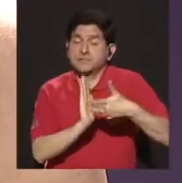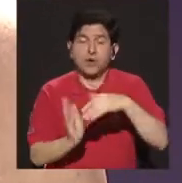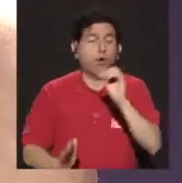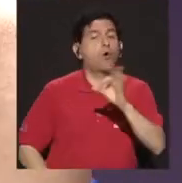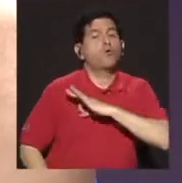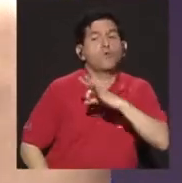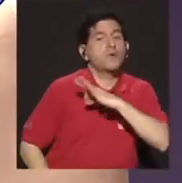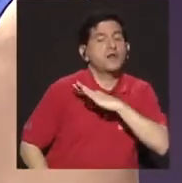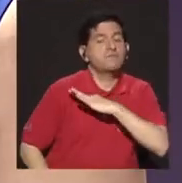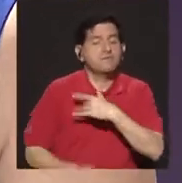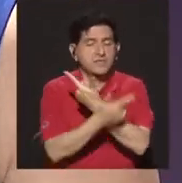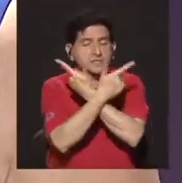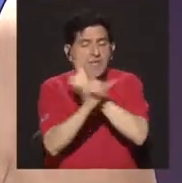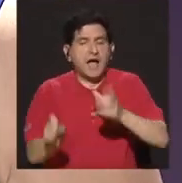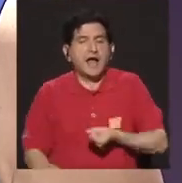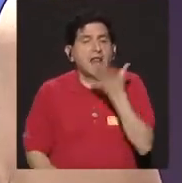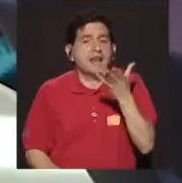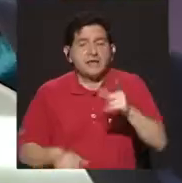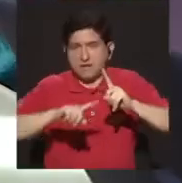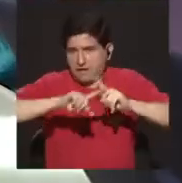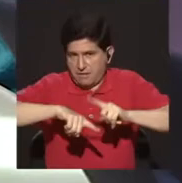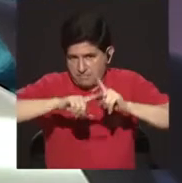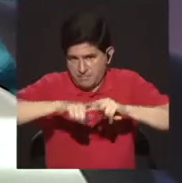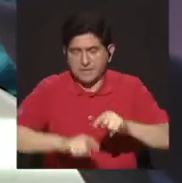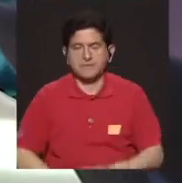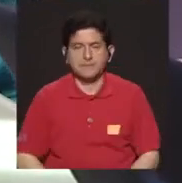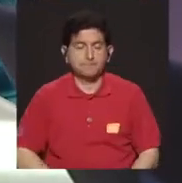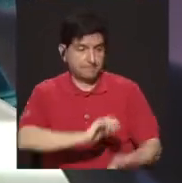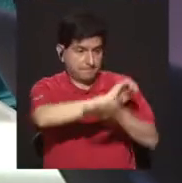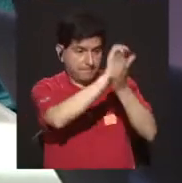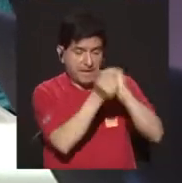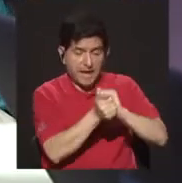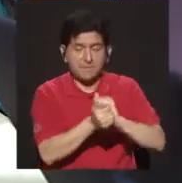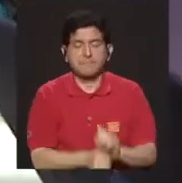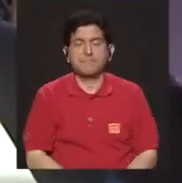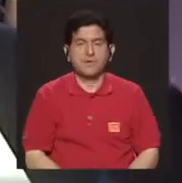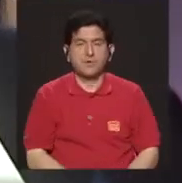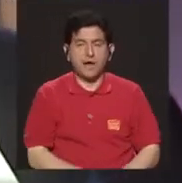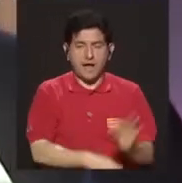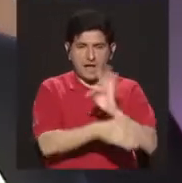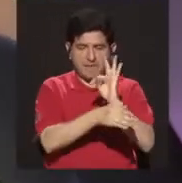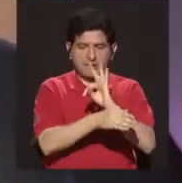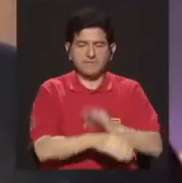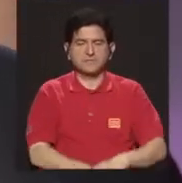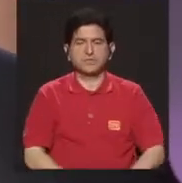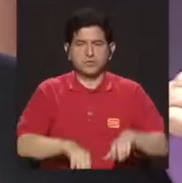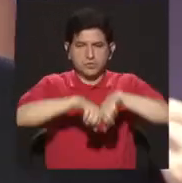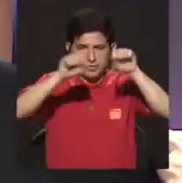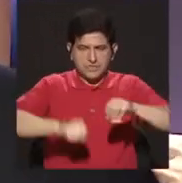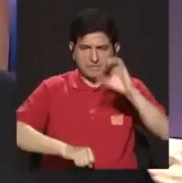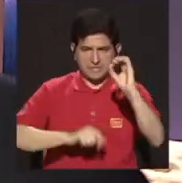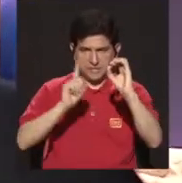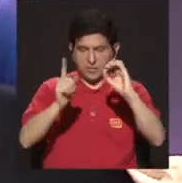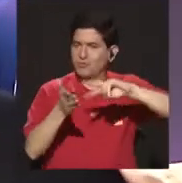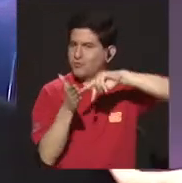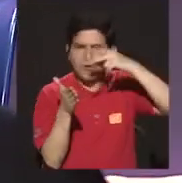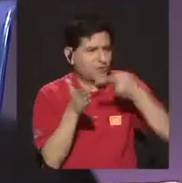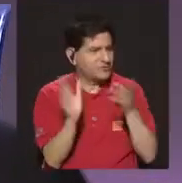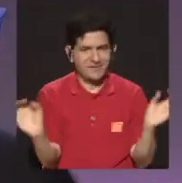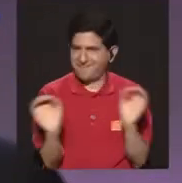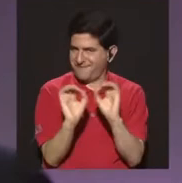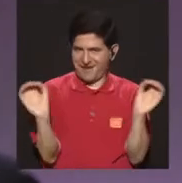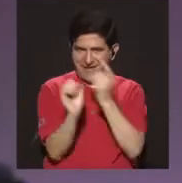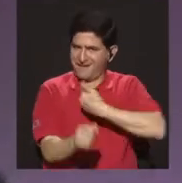beneficie la libertad de expresión exacto el cambio a la televisión digital por sí solo no significa nada